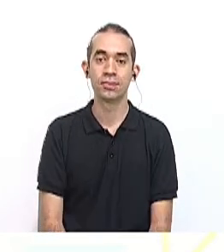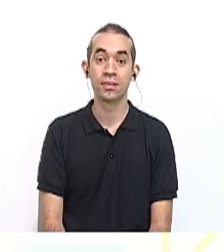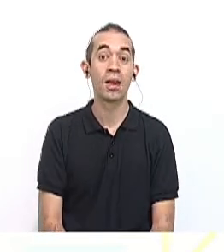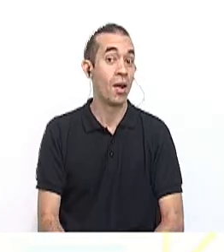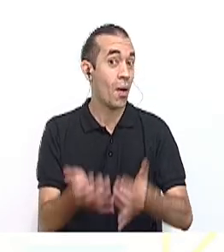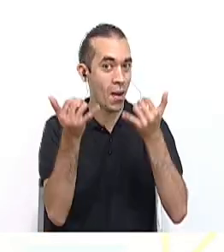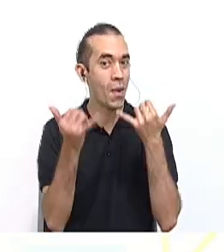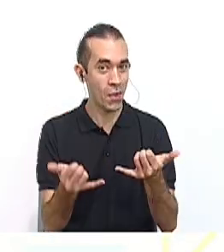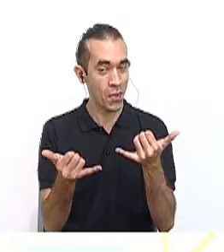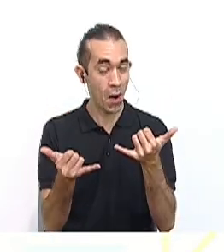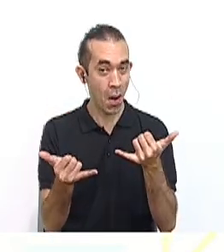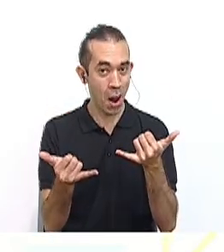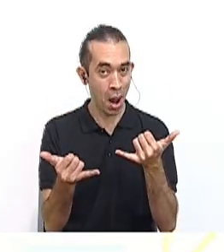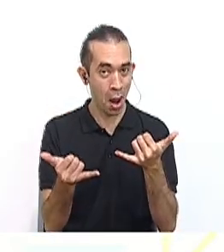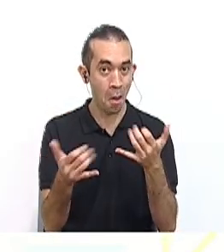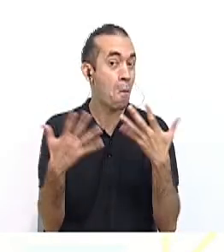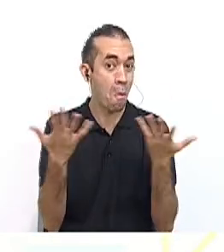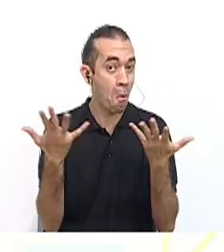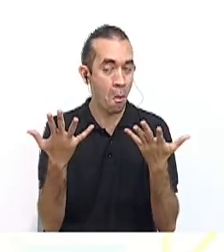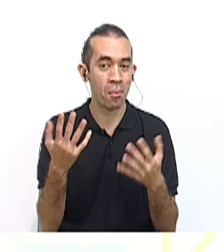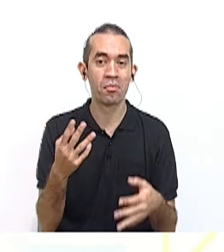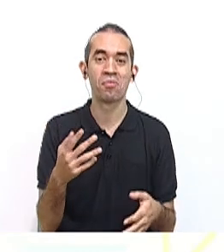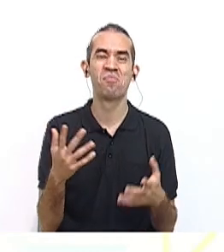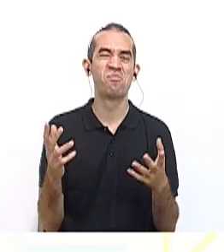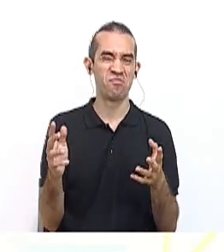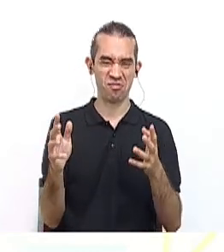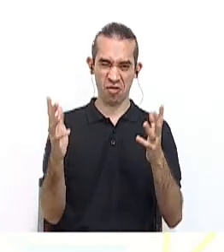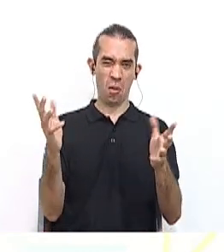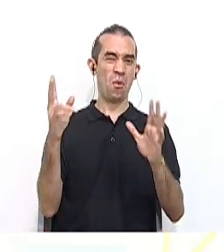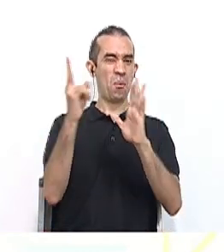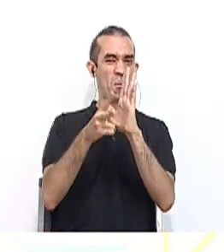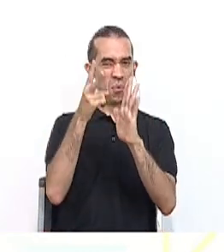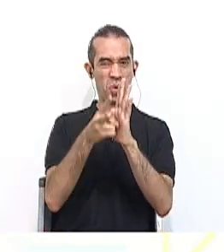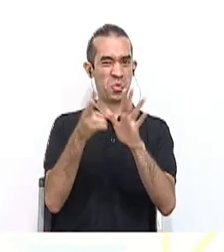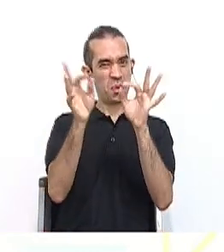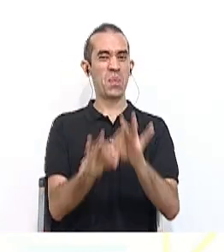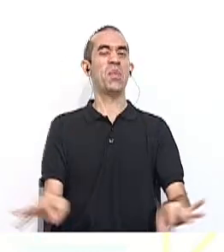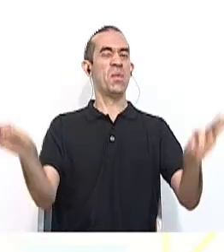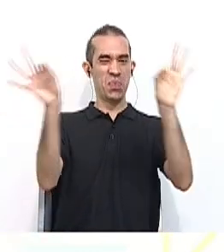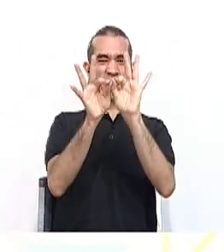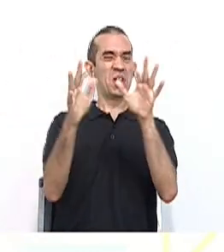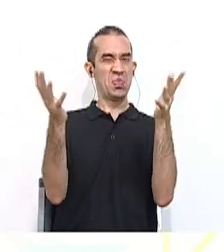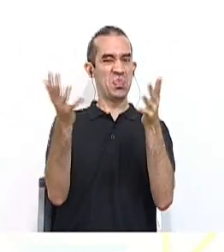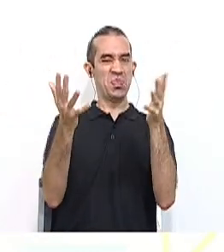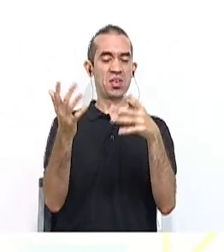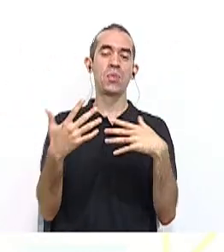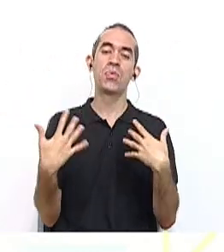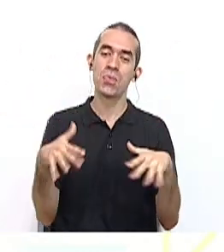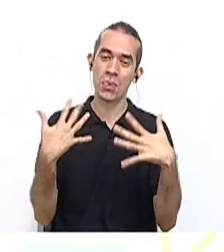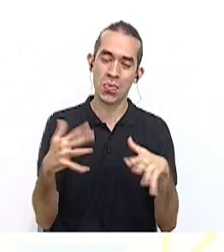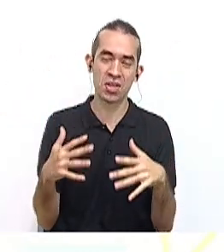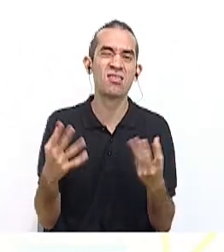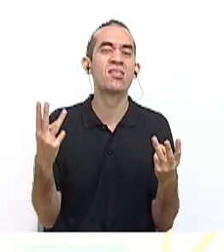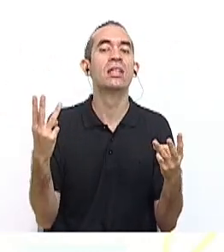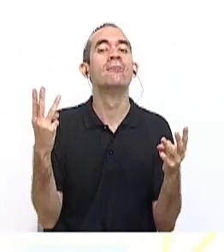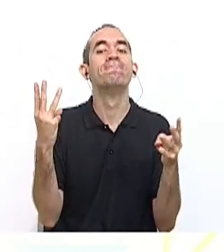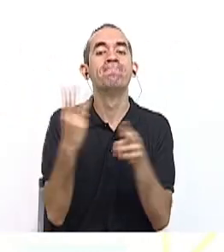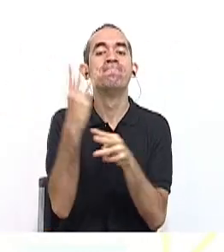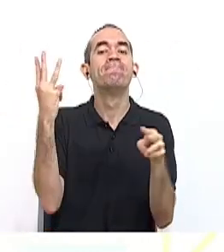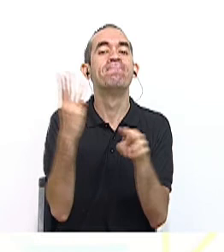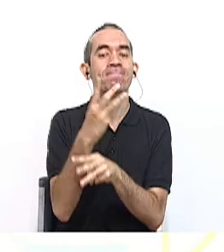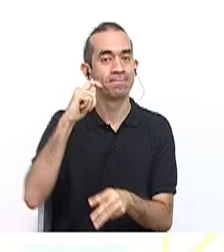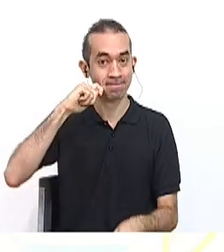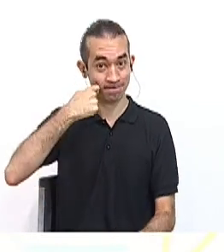Y ahora vamos a pasar a un segmento que es súper importante para nosotros, que es